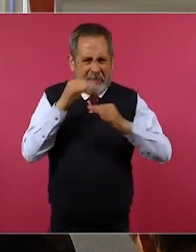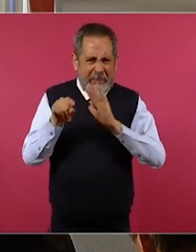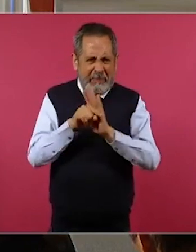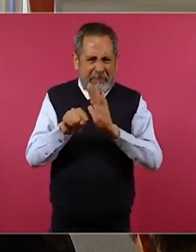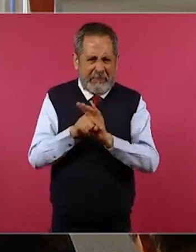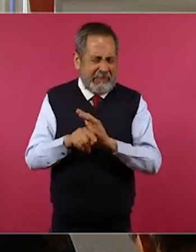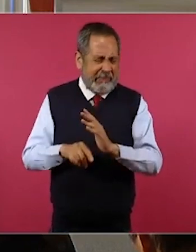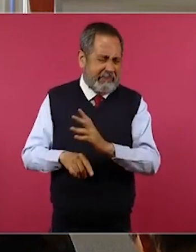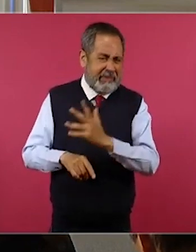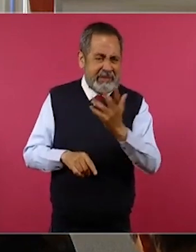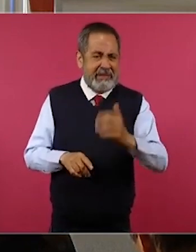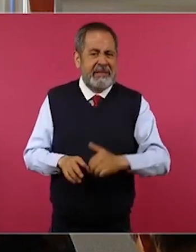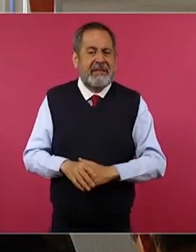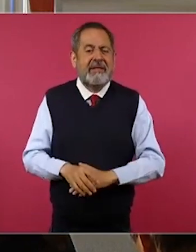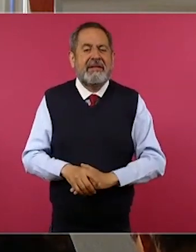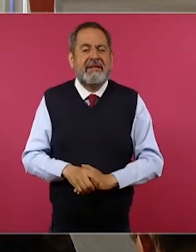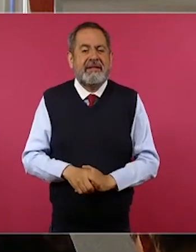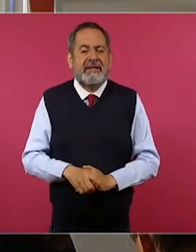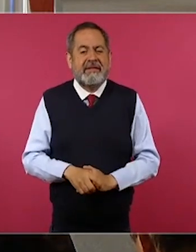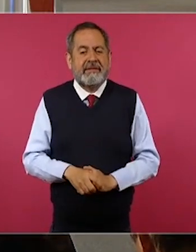Cero